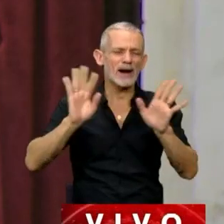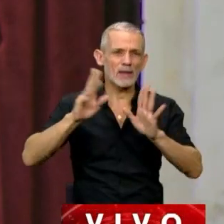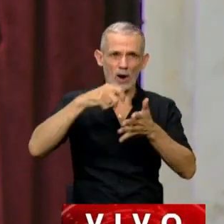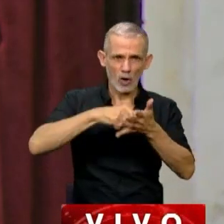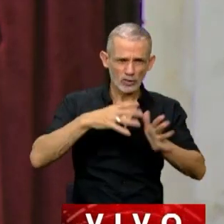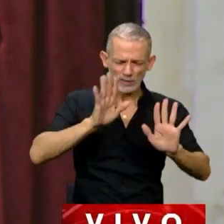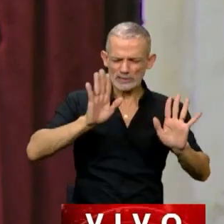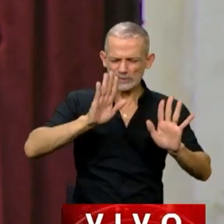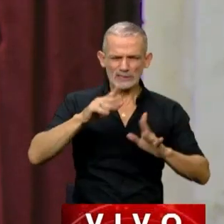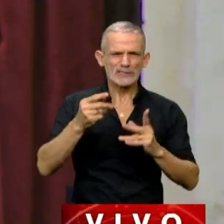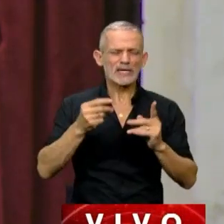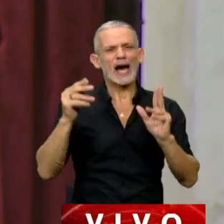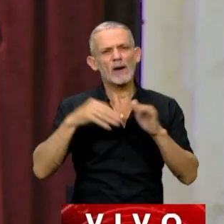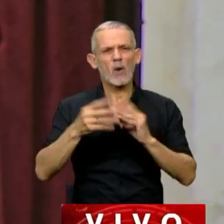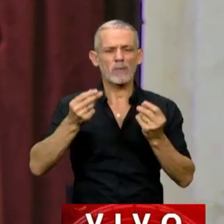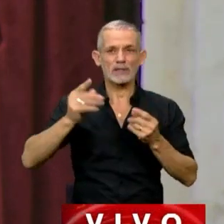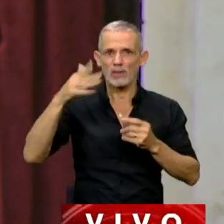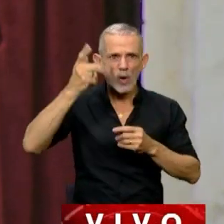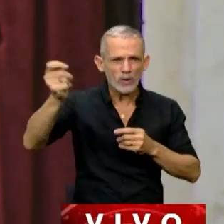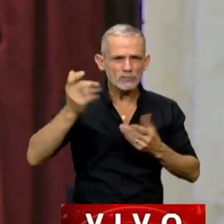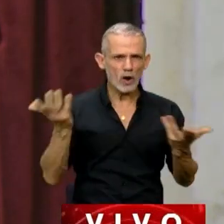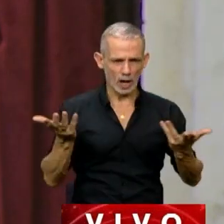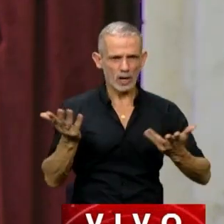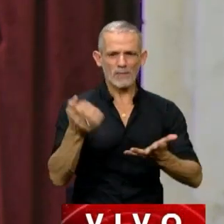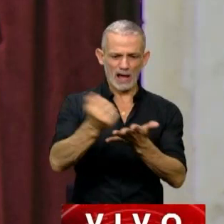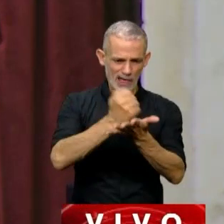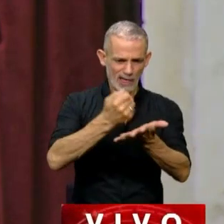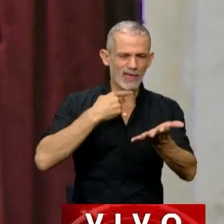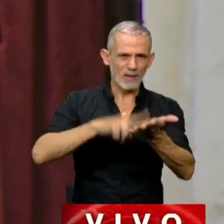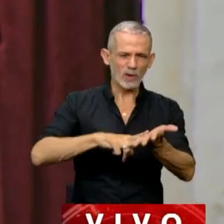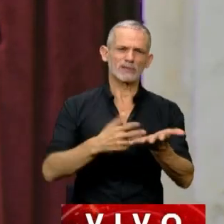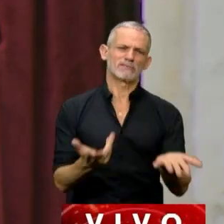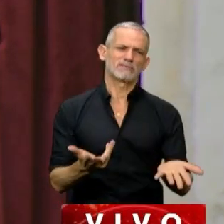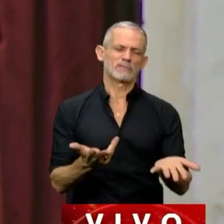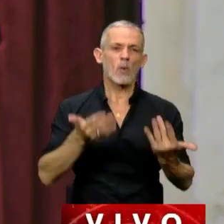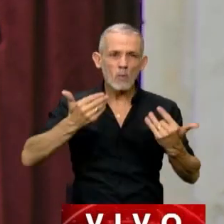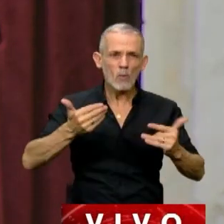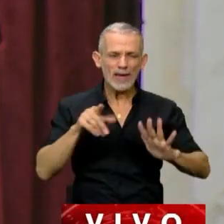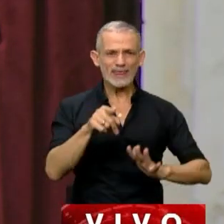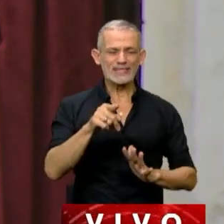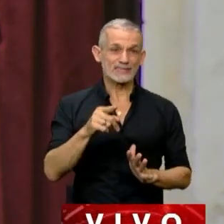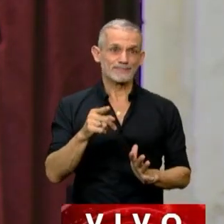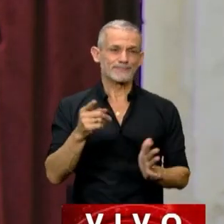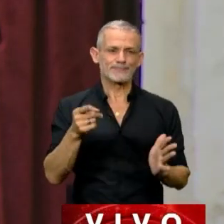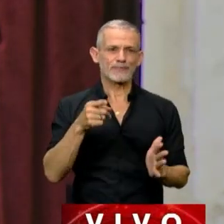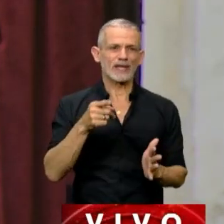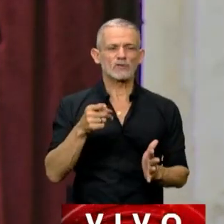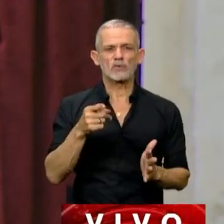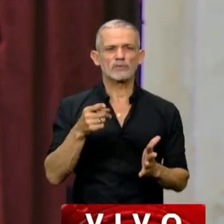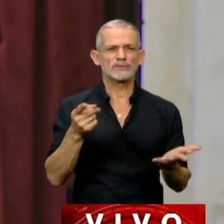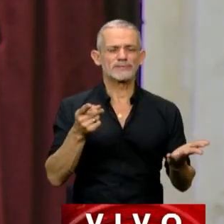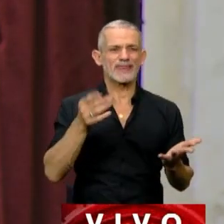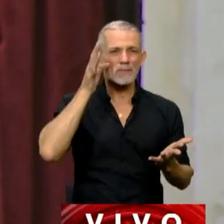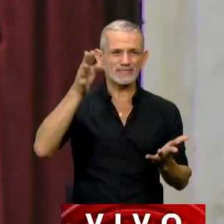contrato. Pero claro, se puede llevar ese sello, ese impuesto de sello, le puede sacar la